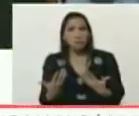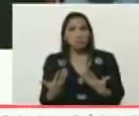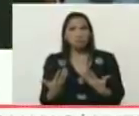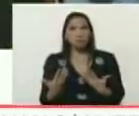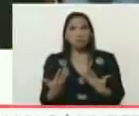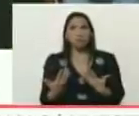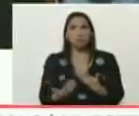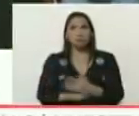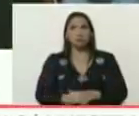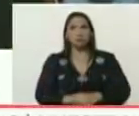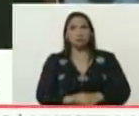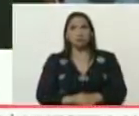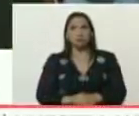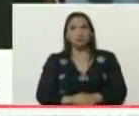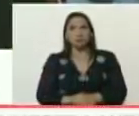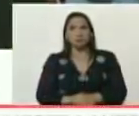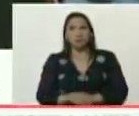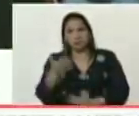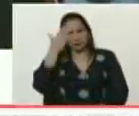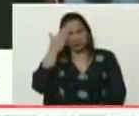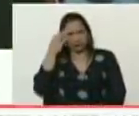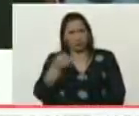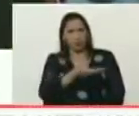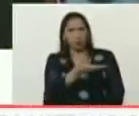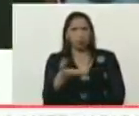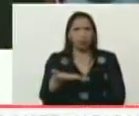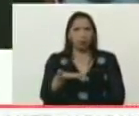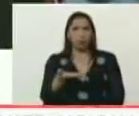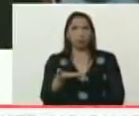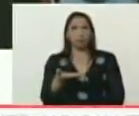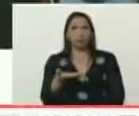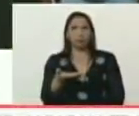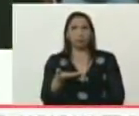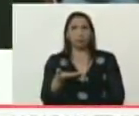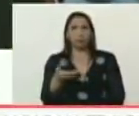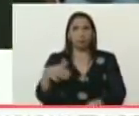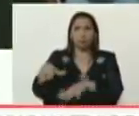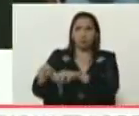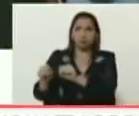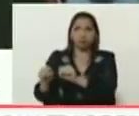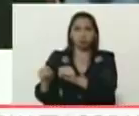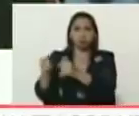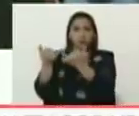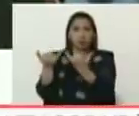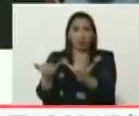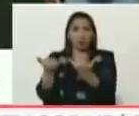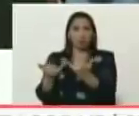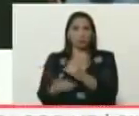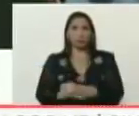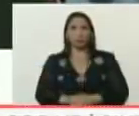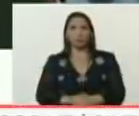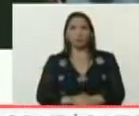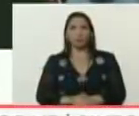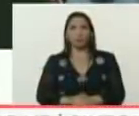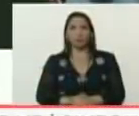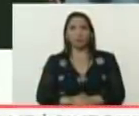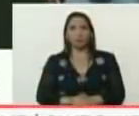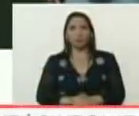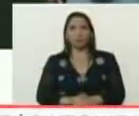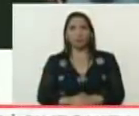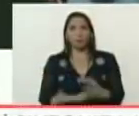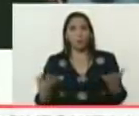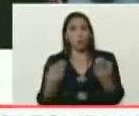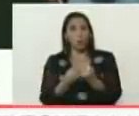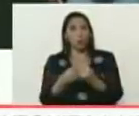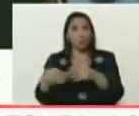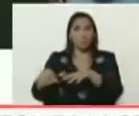qué? Saben ustedes que el imperialismo desde ya, y con el imperialismo